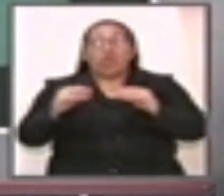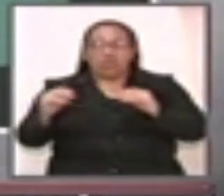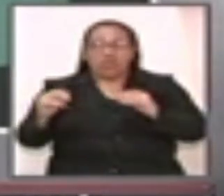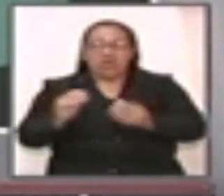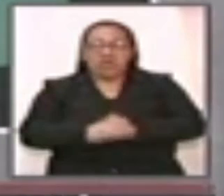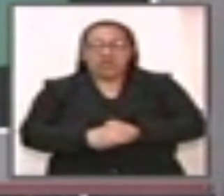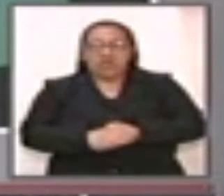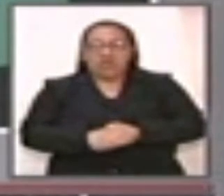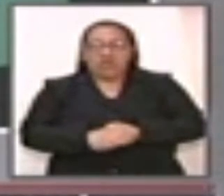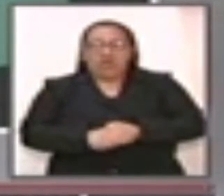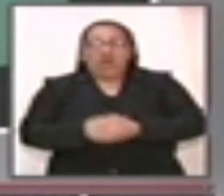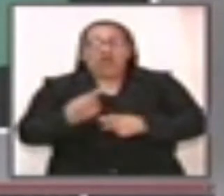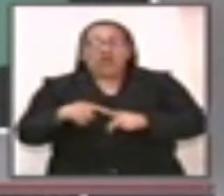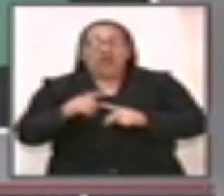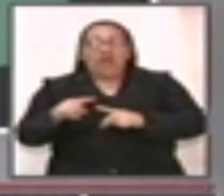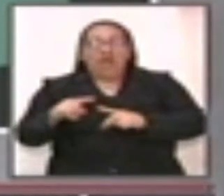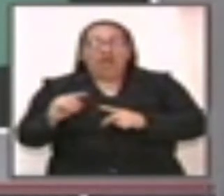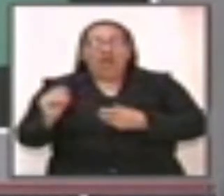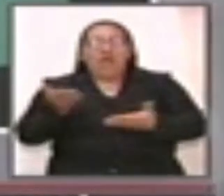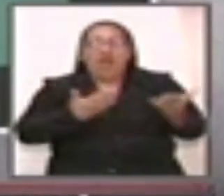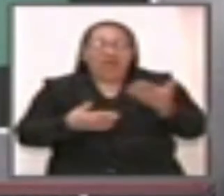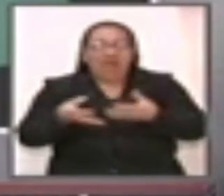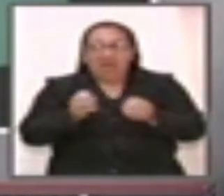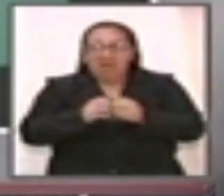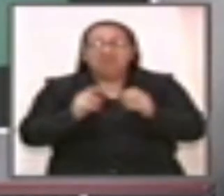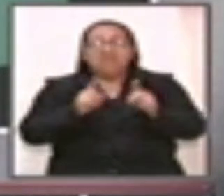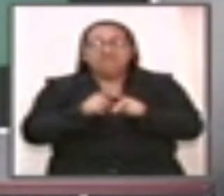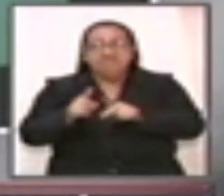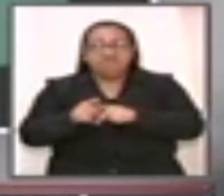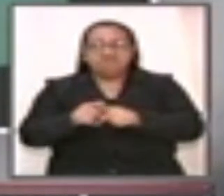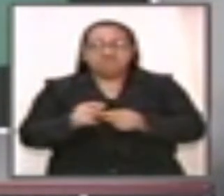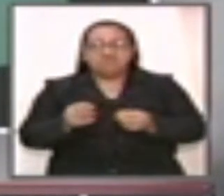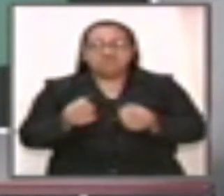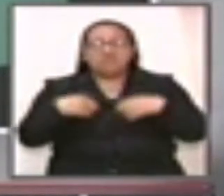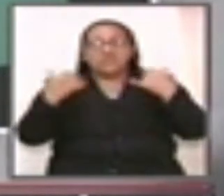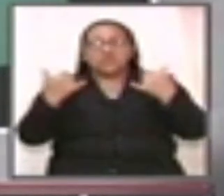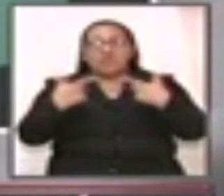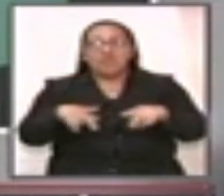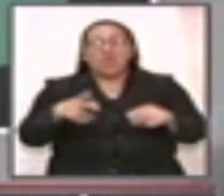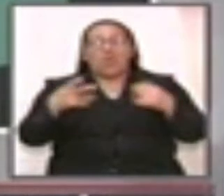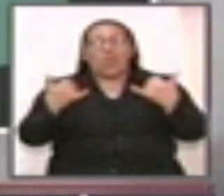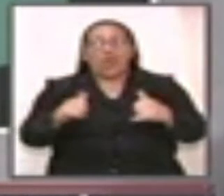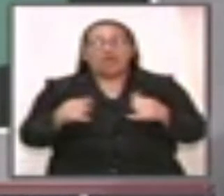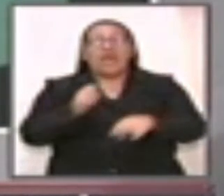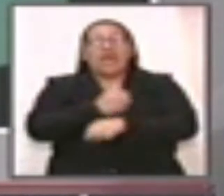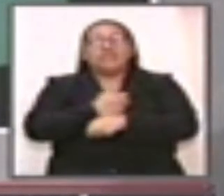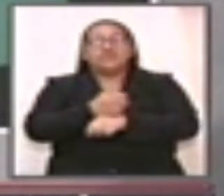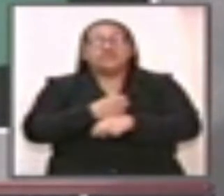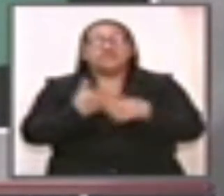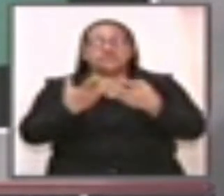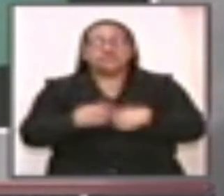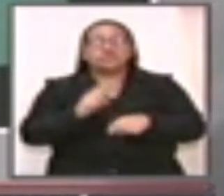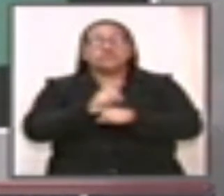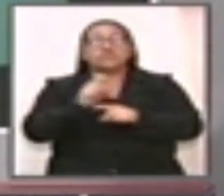y distintos servicios como, por ejemplo, los videojuegos, las asesorías a empresas, consultorías